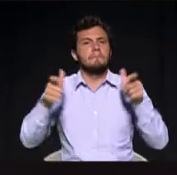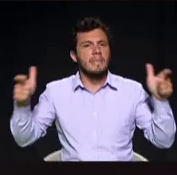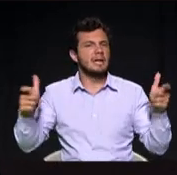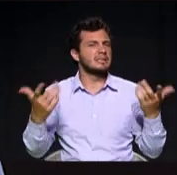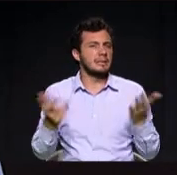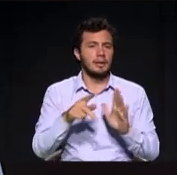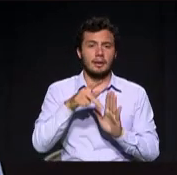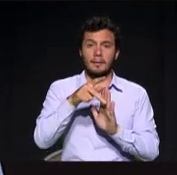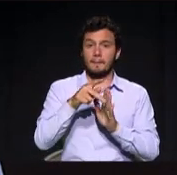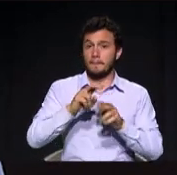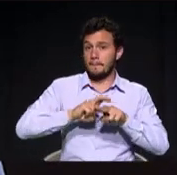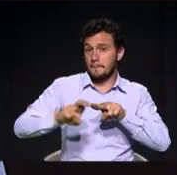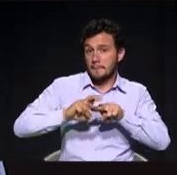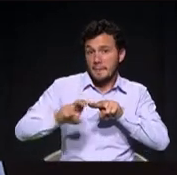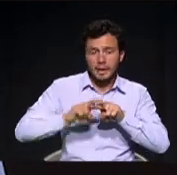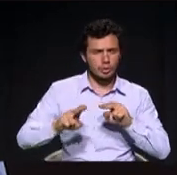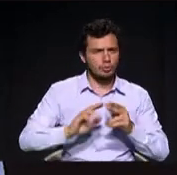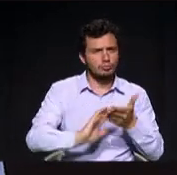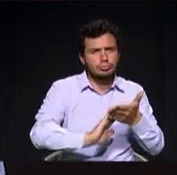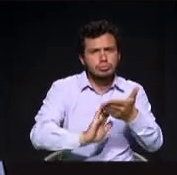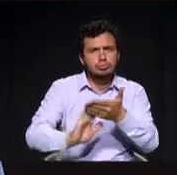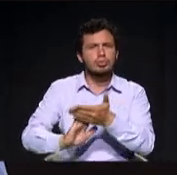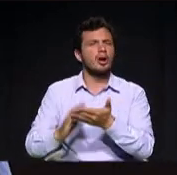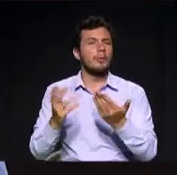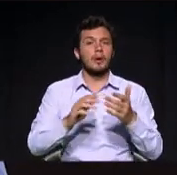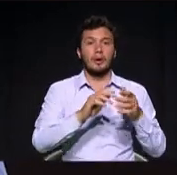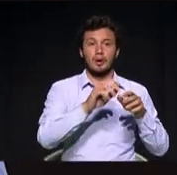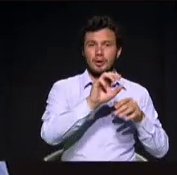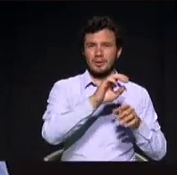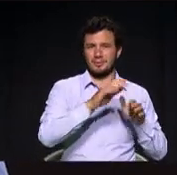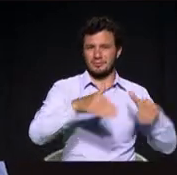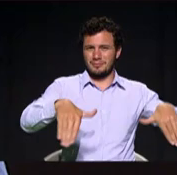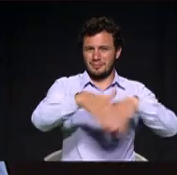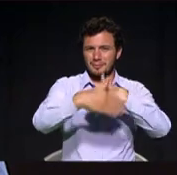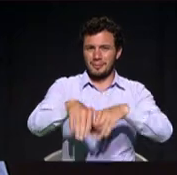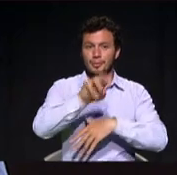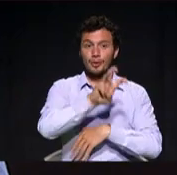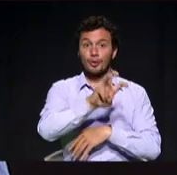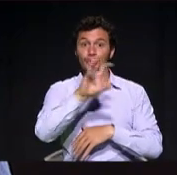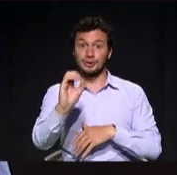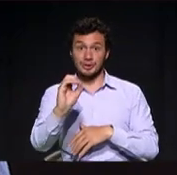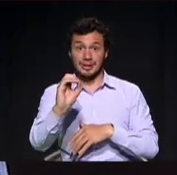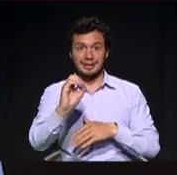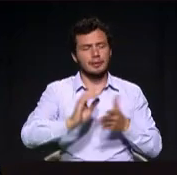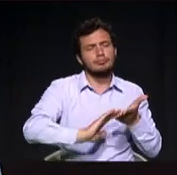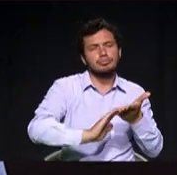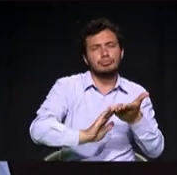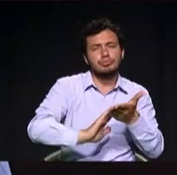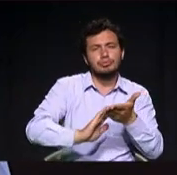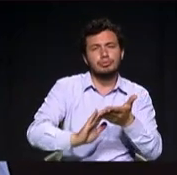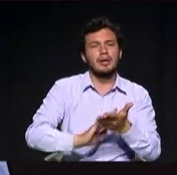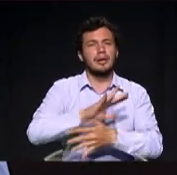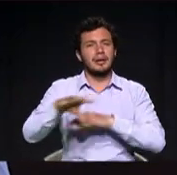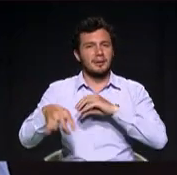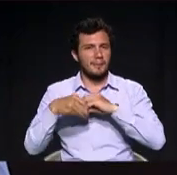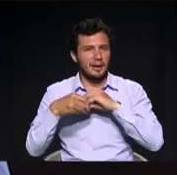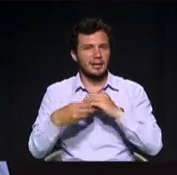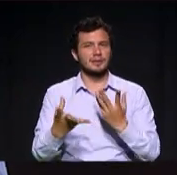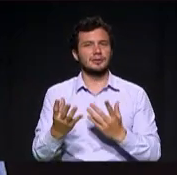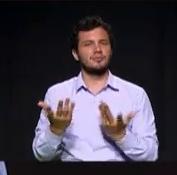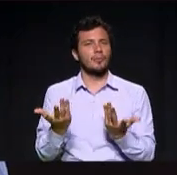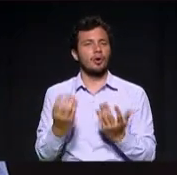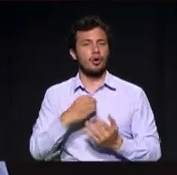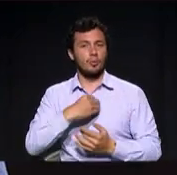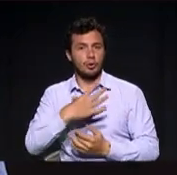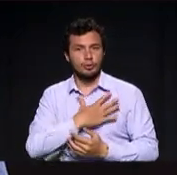trabajando en el metro ligero de la 80 construyendo también una opción alternativa en varios de los barrios de nuestra ciudad que hoy no